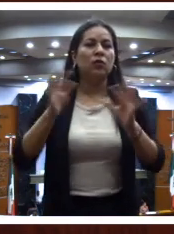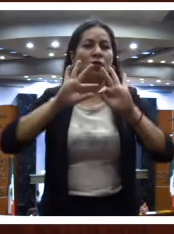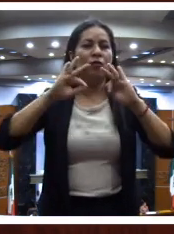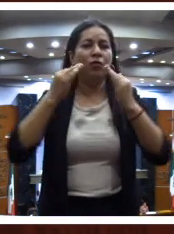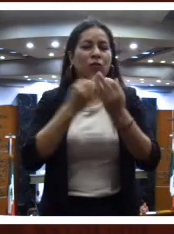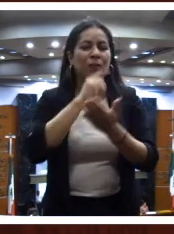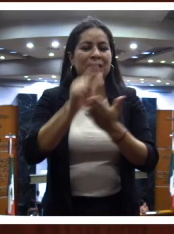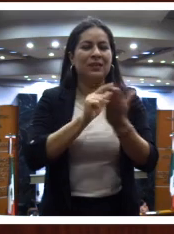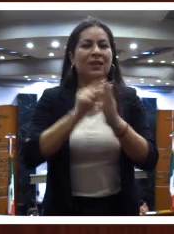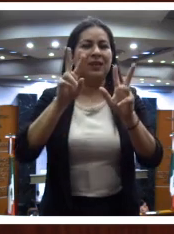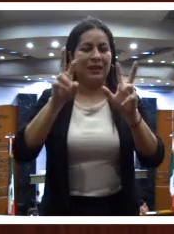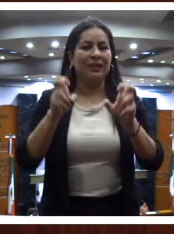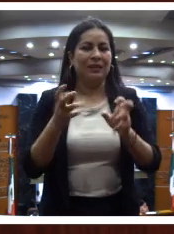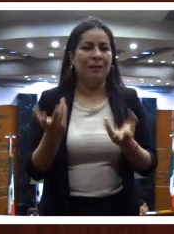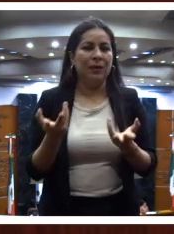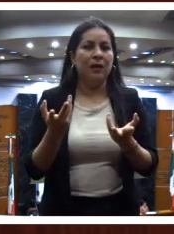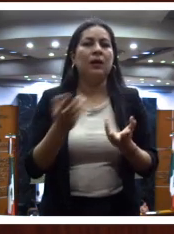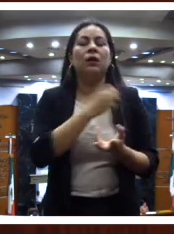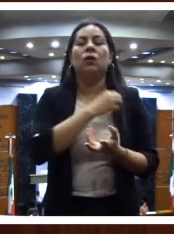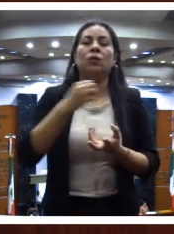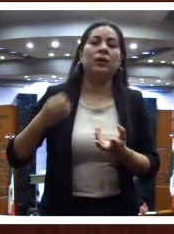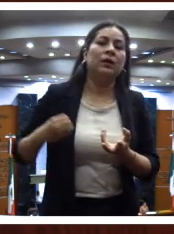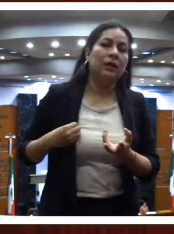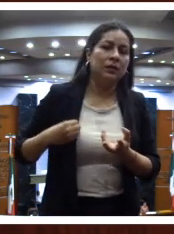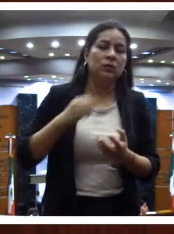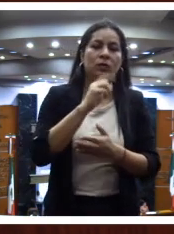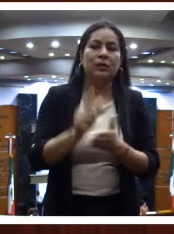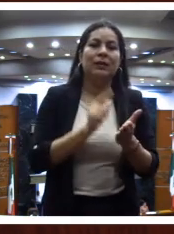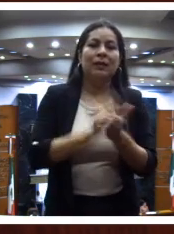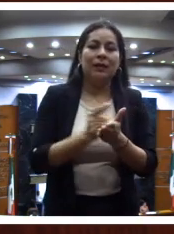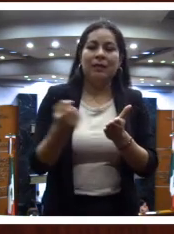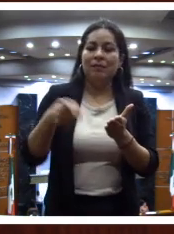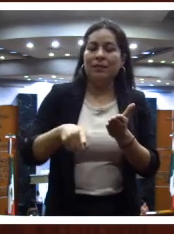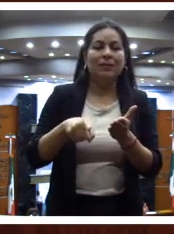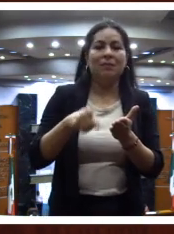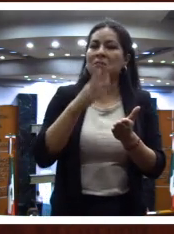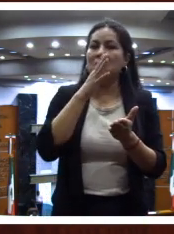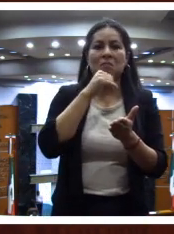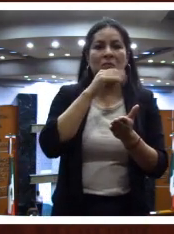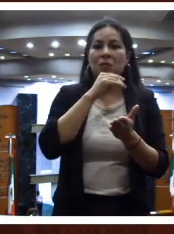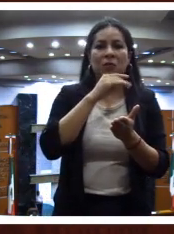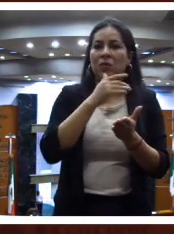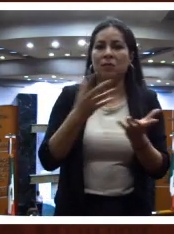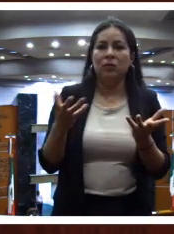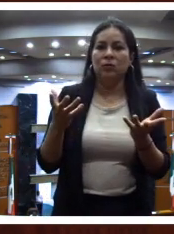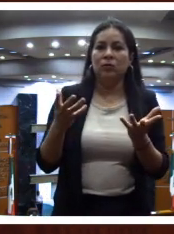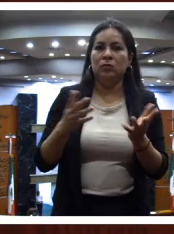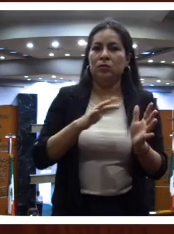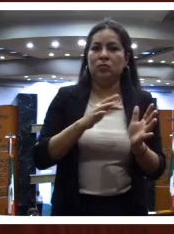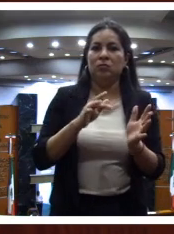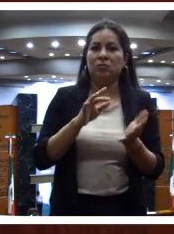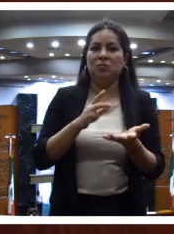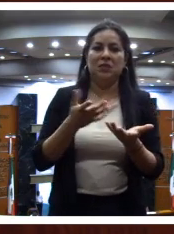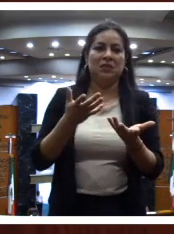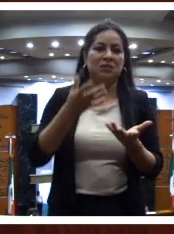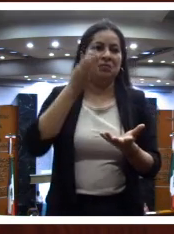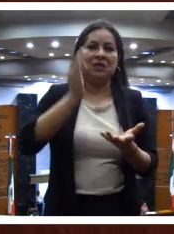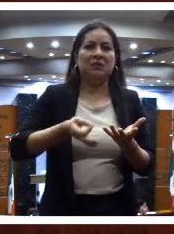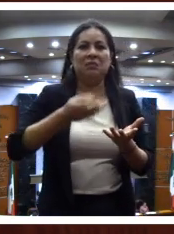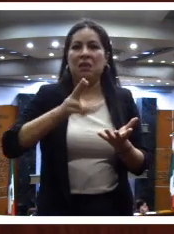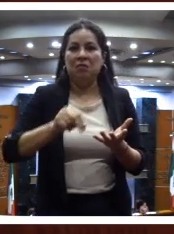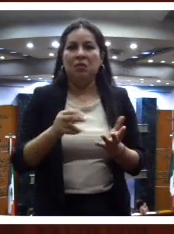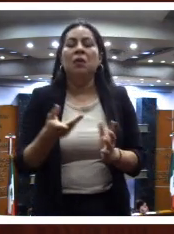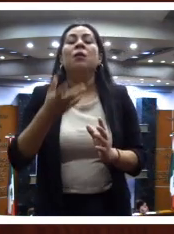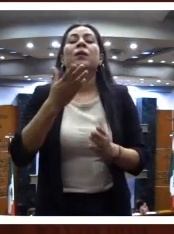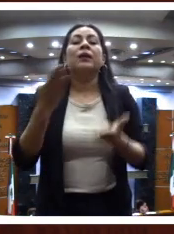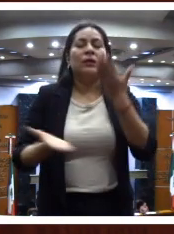legales en la materia es una obligación legal a la que no podemos rehuir máxime Cuando múltiples